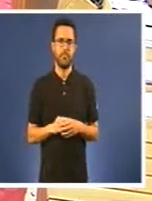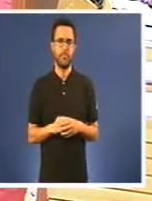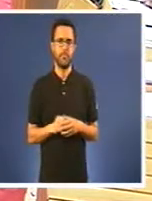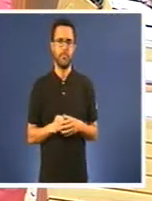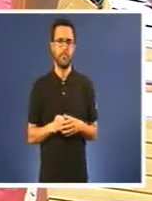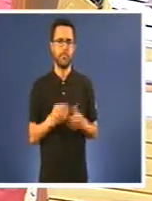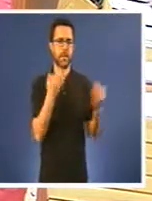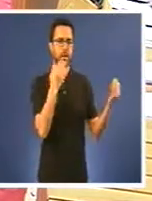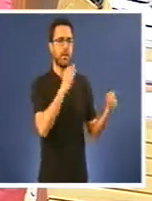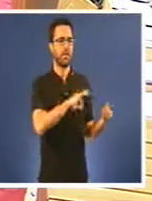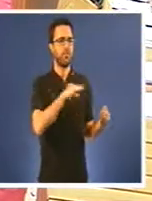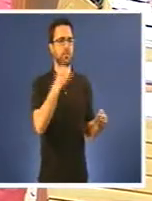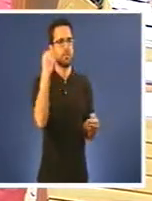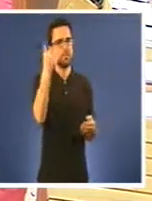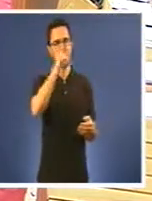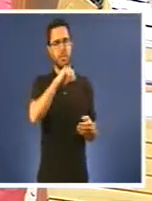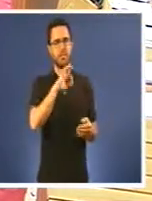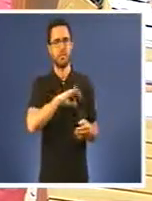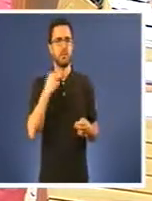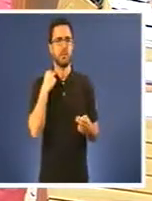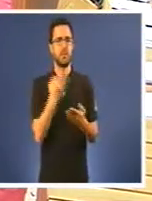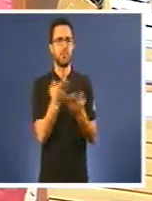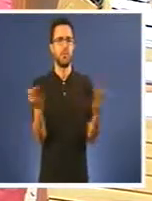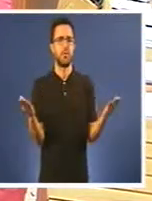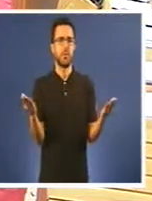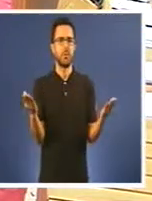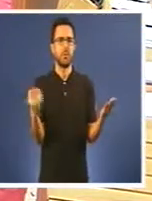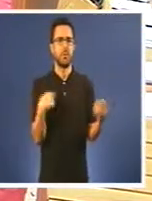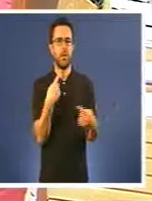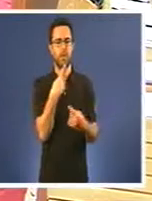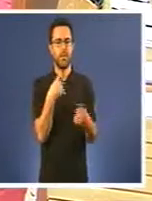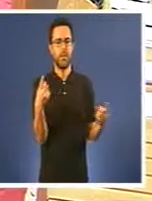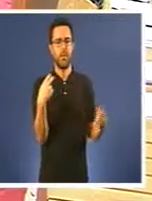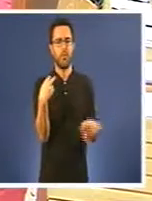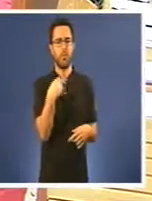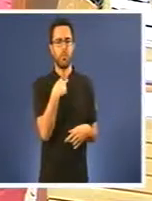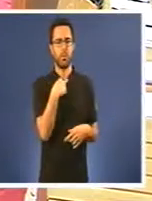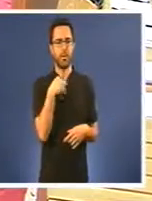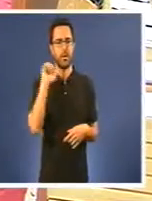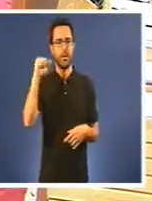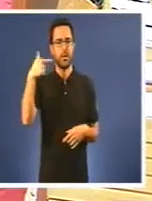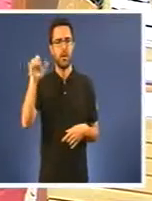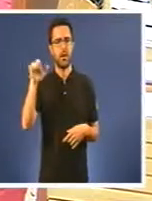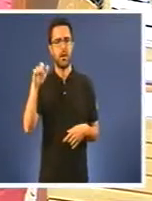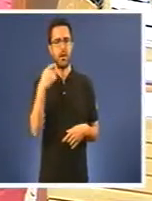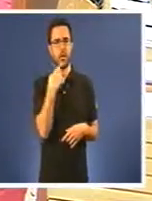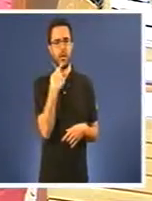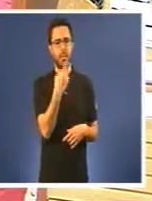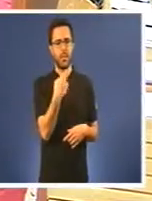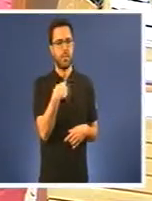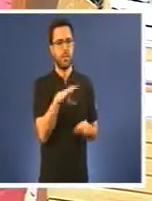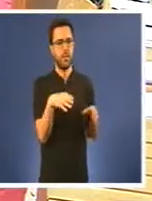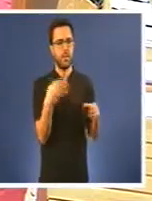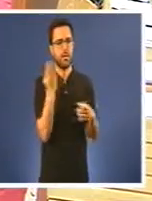Gracias, señor presidente. Señorías, decía o voceiro da AGE, por parte dos representantes do